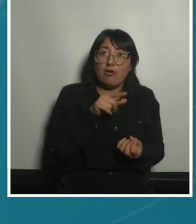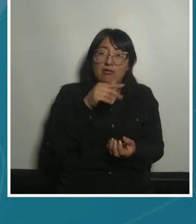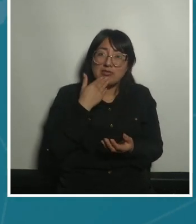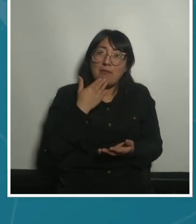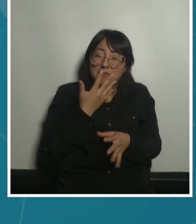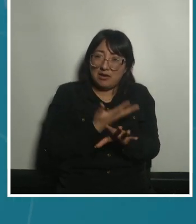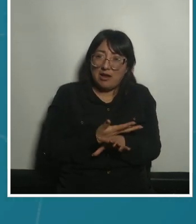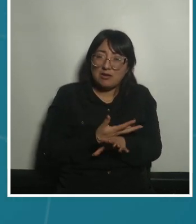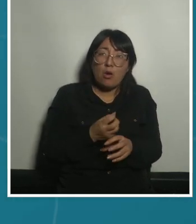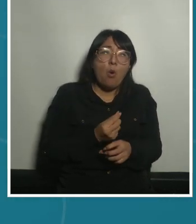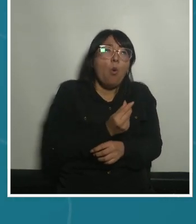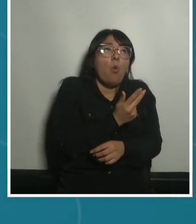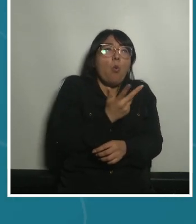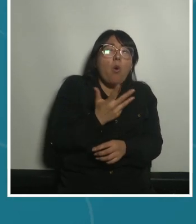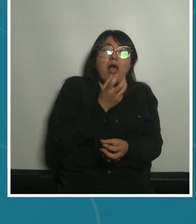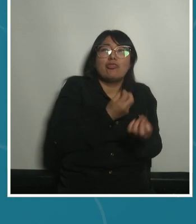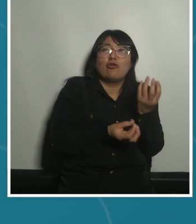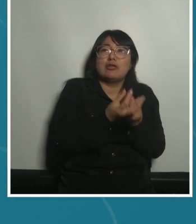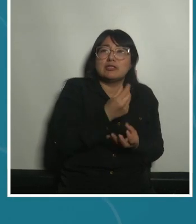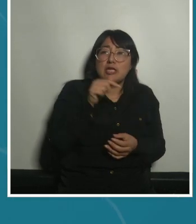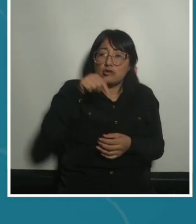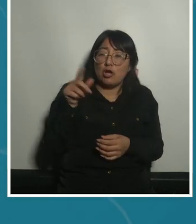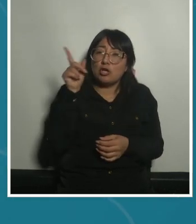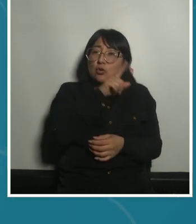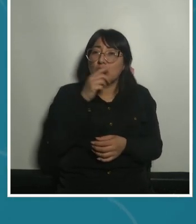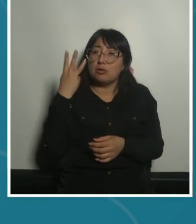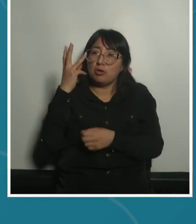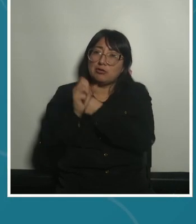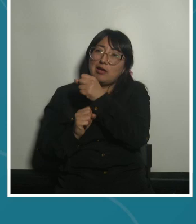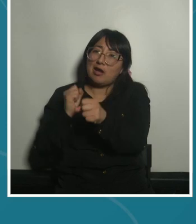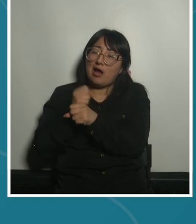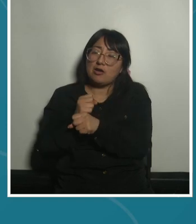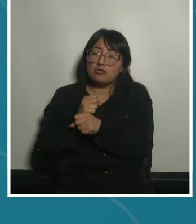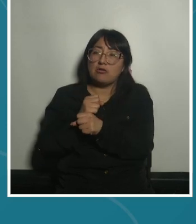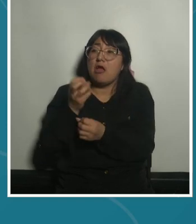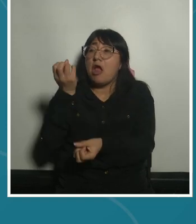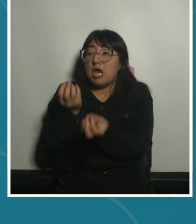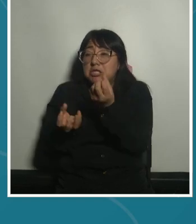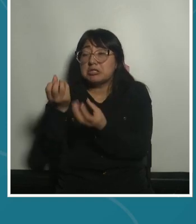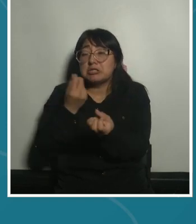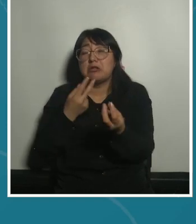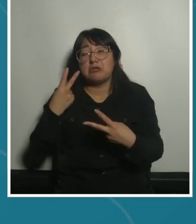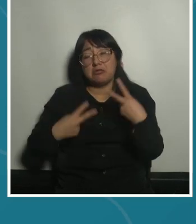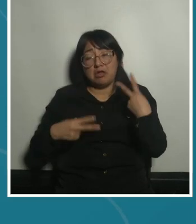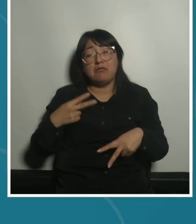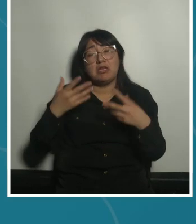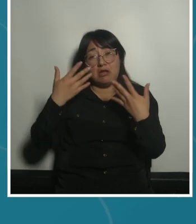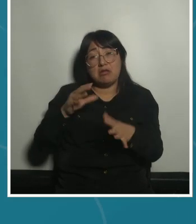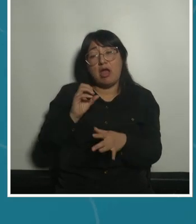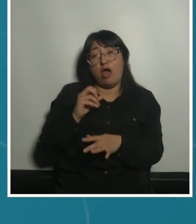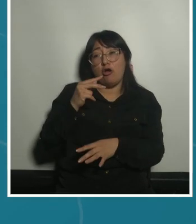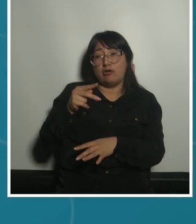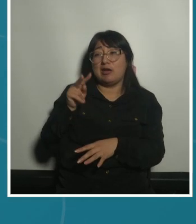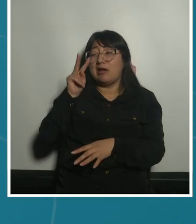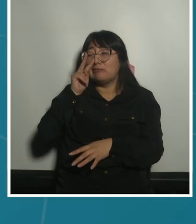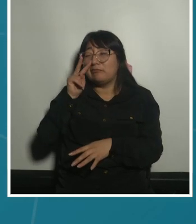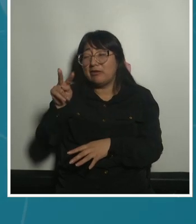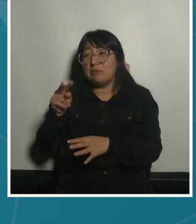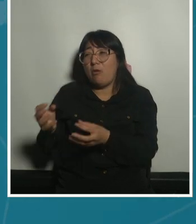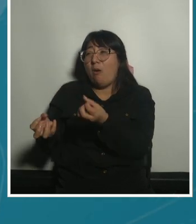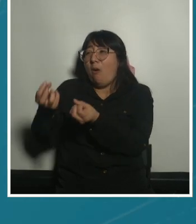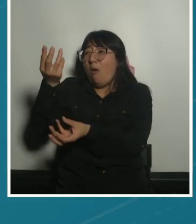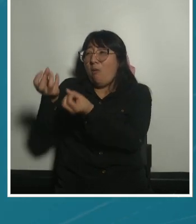¿Y cuántos incendios ya tenemos en los últimos 3 años? Los incendios de Viña quizás fueron uno de los aspectos más intensos que